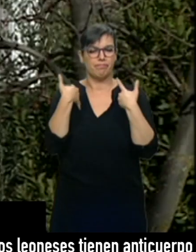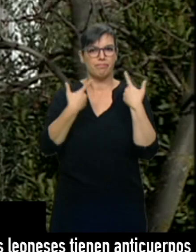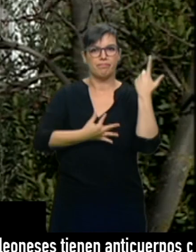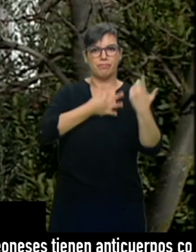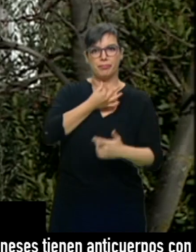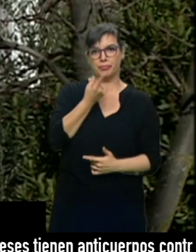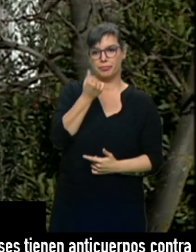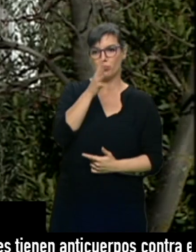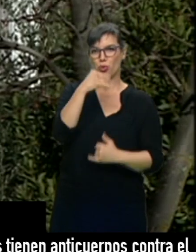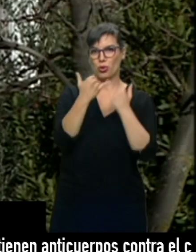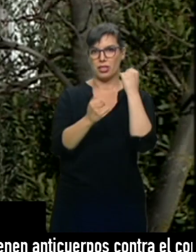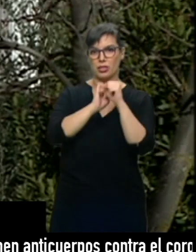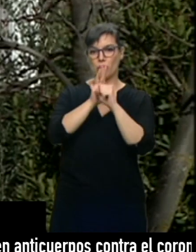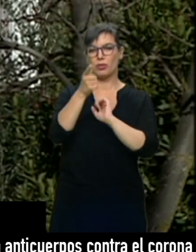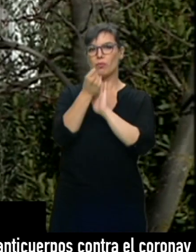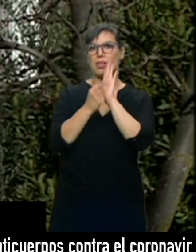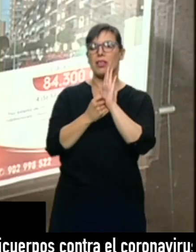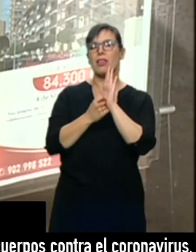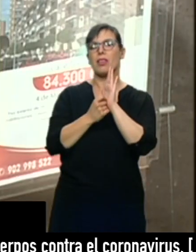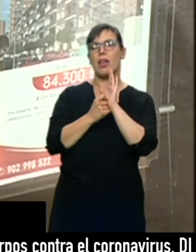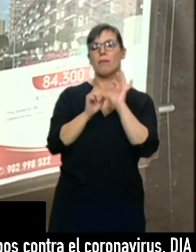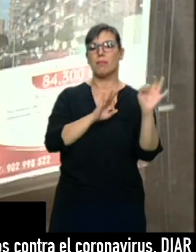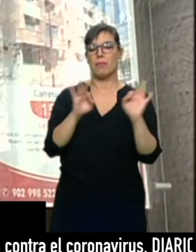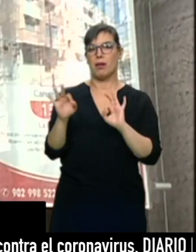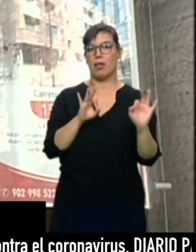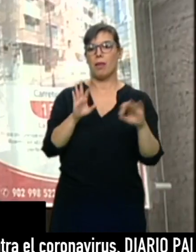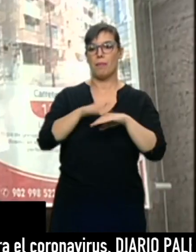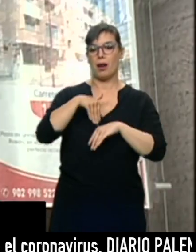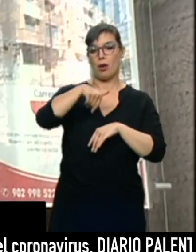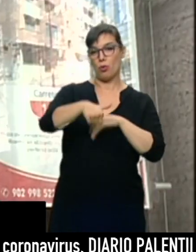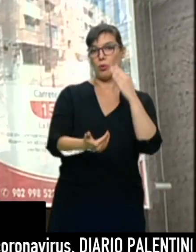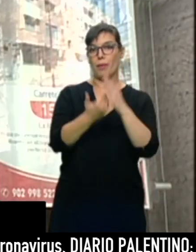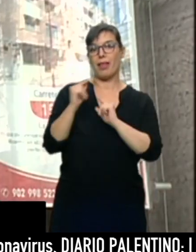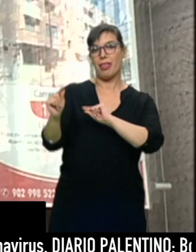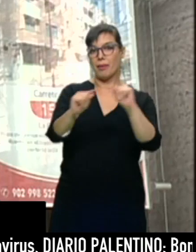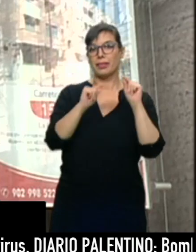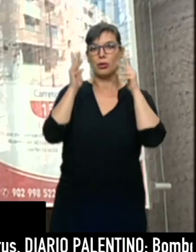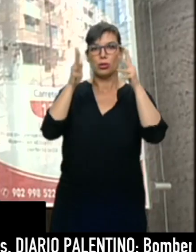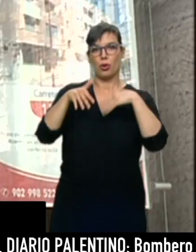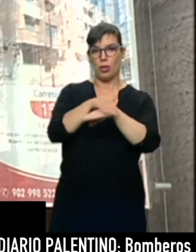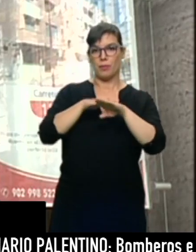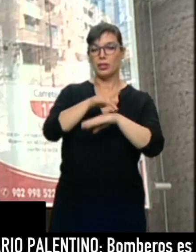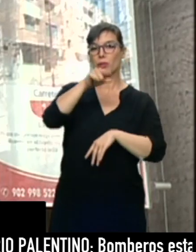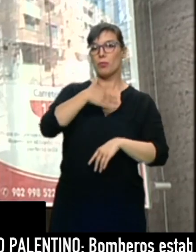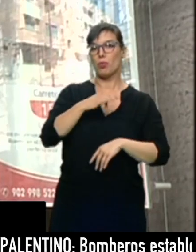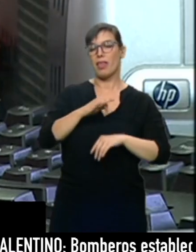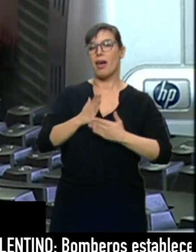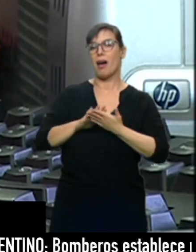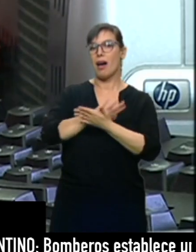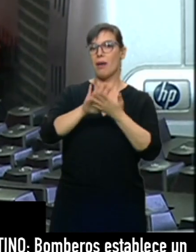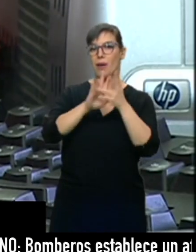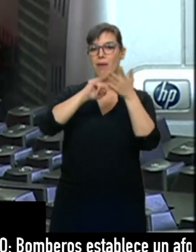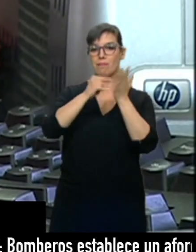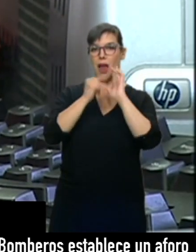Será una de las medidas que están previstas en el Consejo de Ministros de esta mañana. También podría analizar el plan de choque